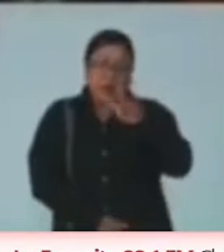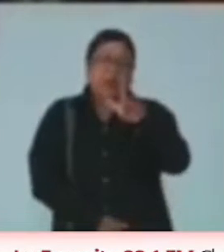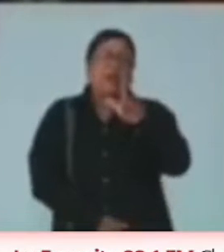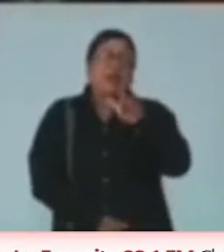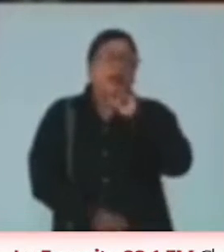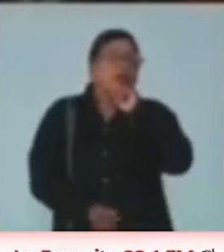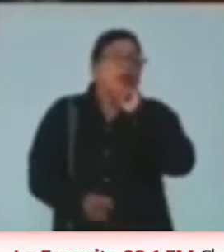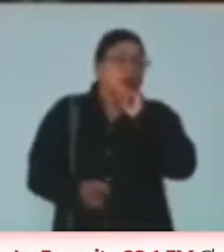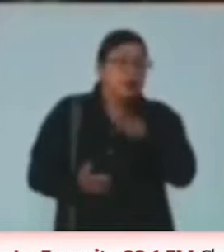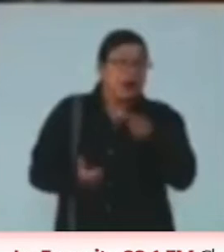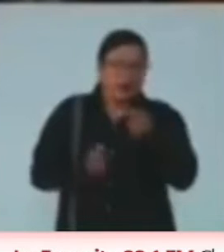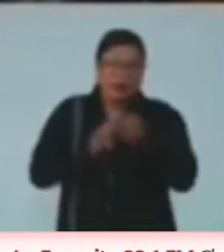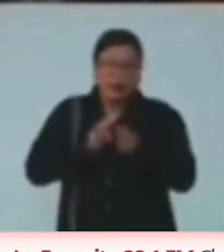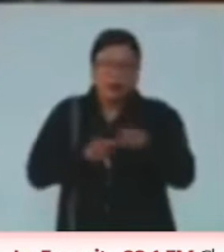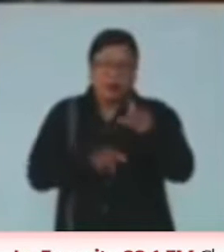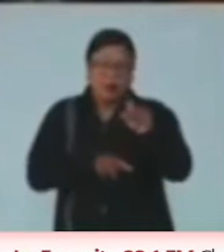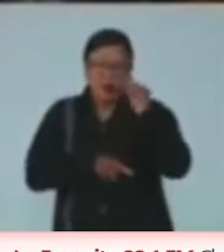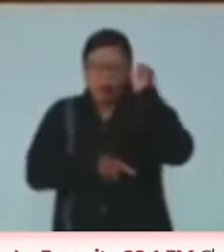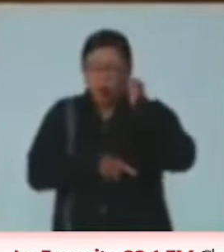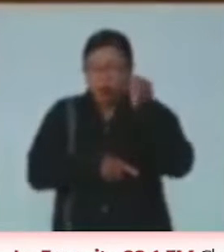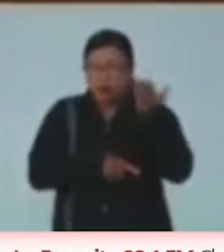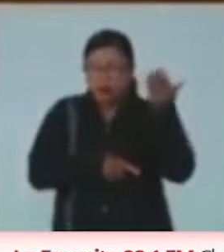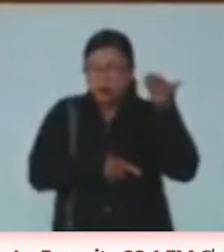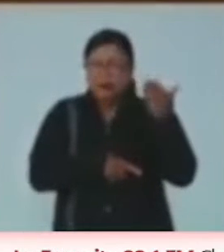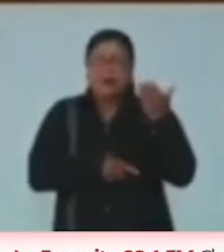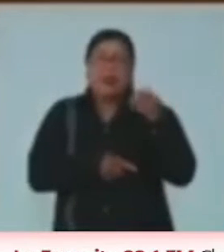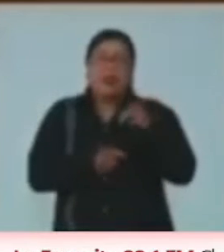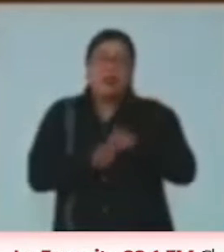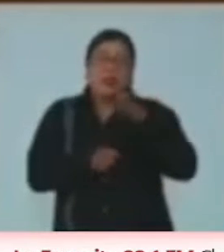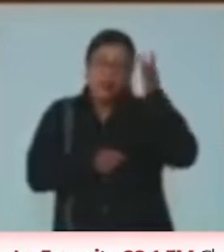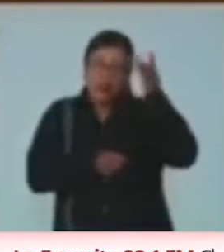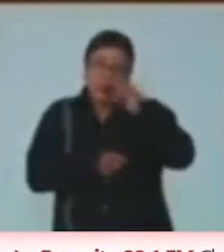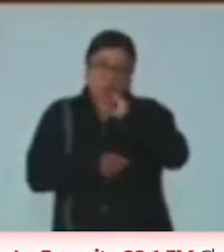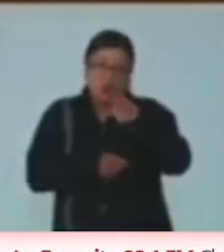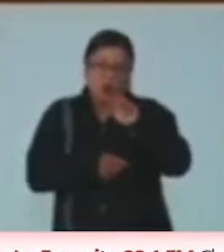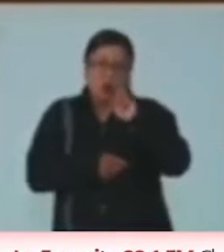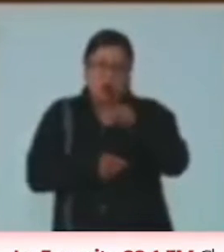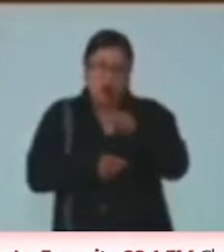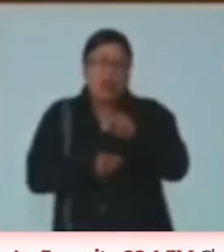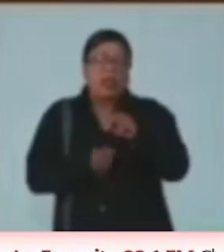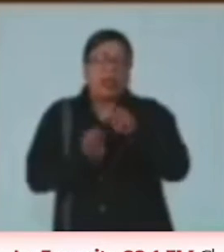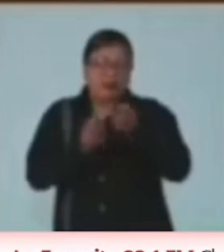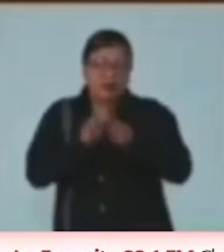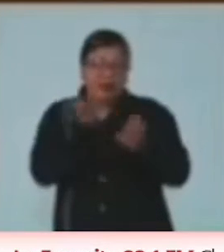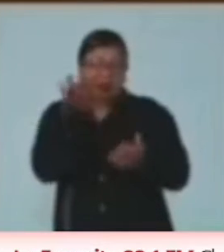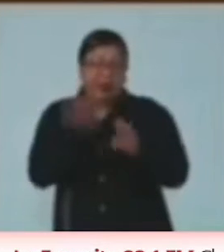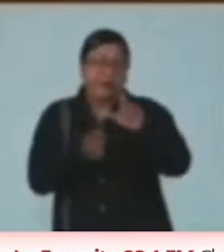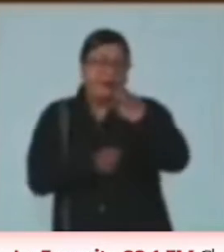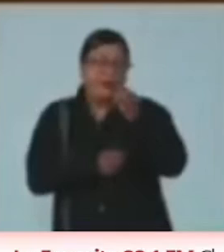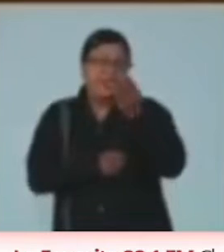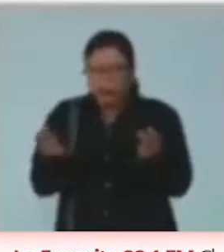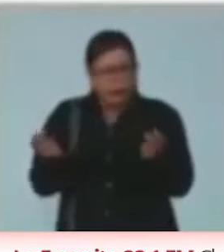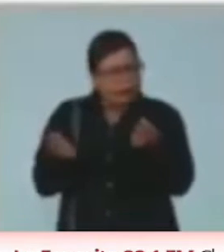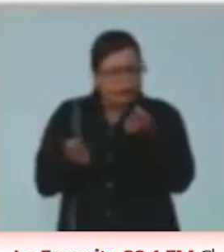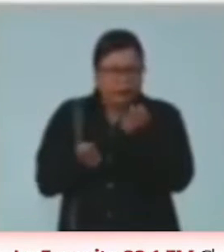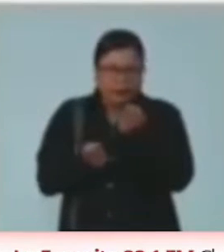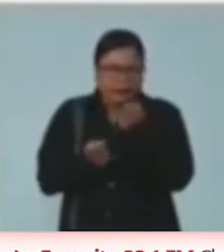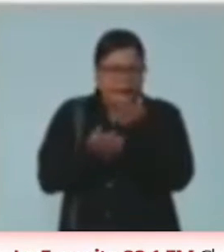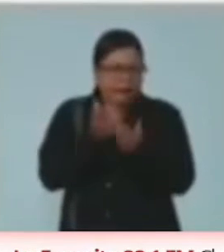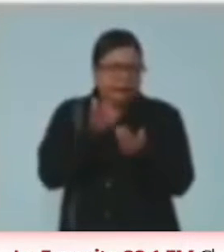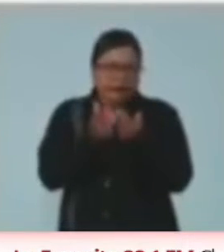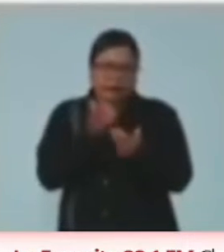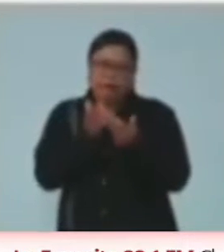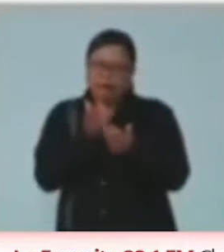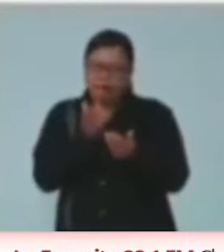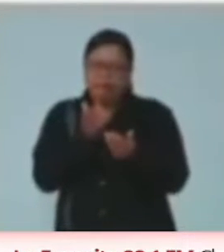se registró este incendio en San Juan Bautista Atatlauca y el 23 de abril en Manialtepec. Eso fue